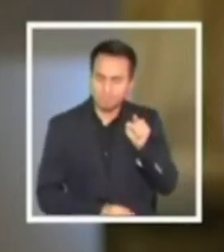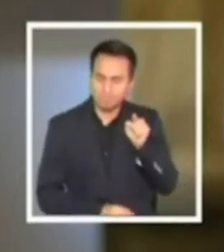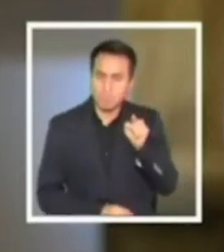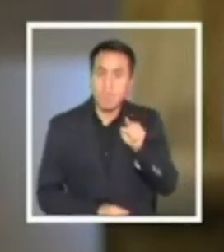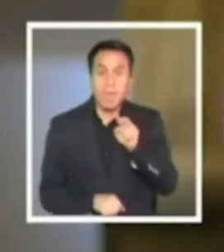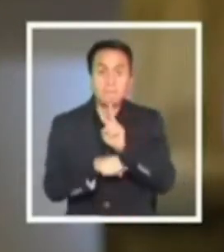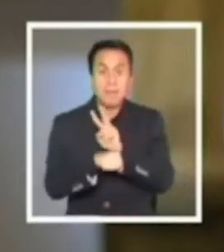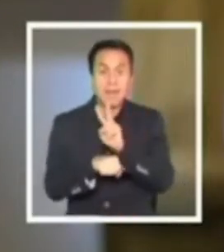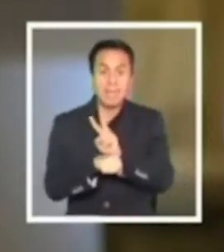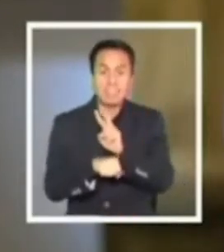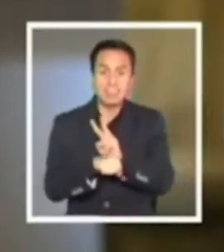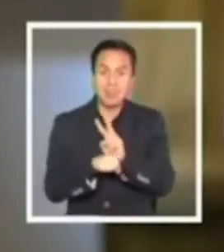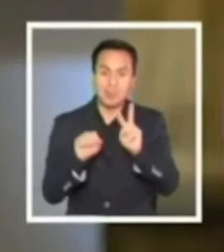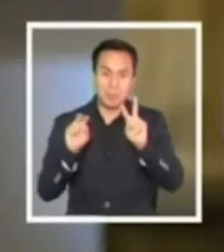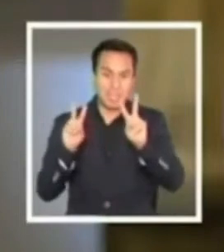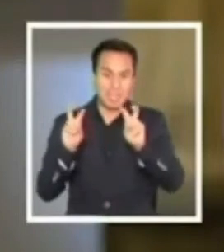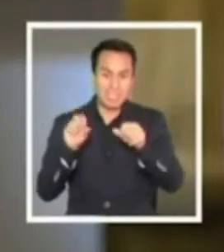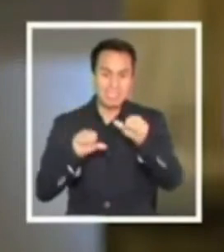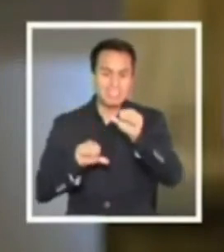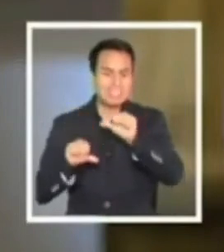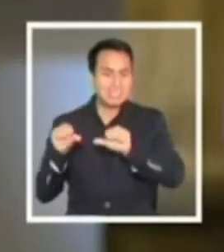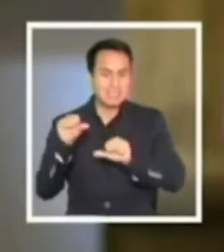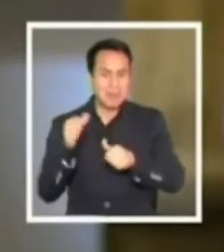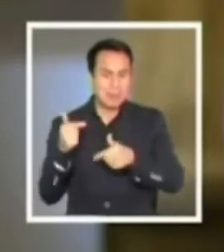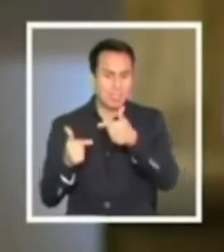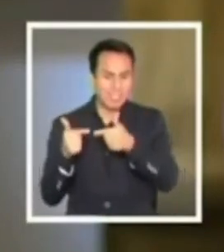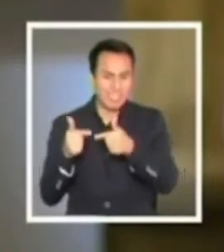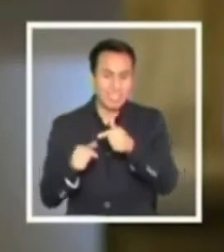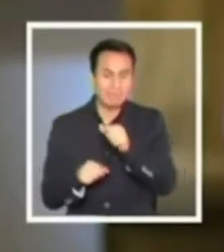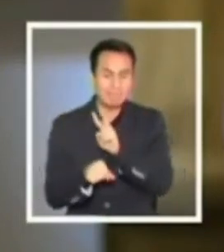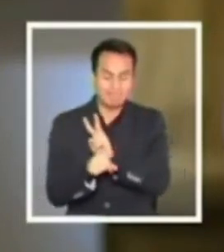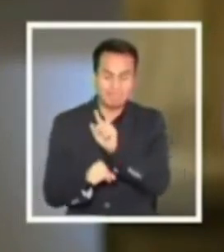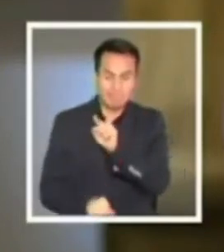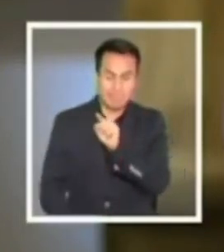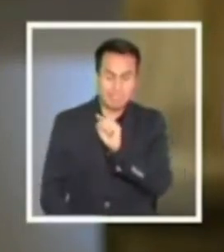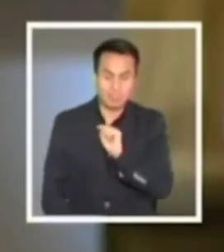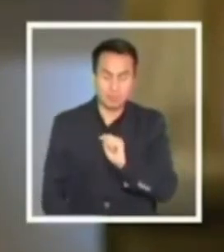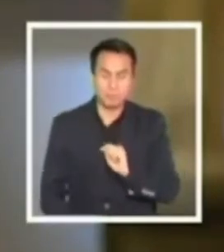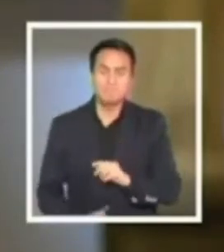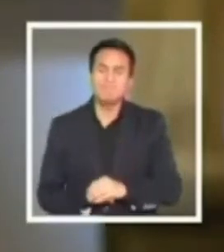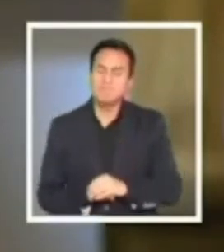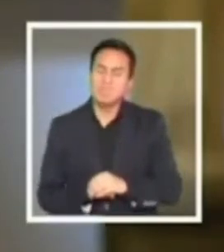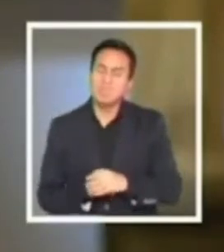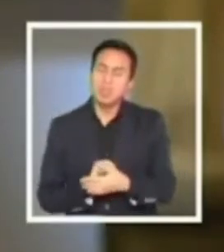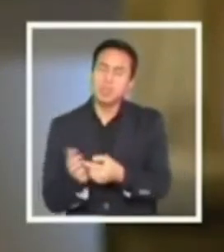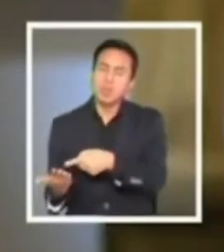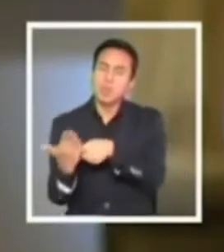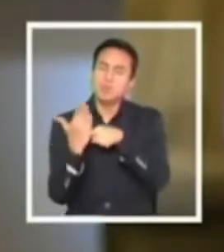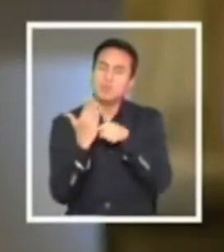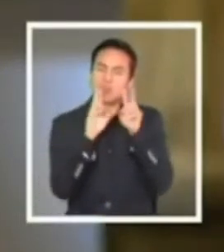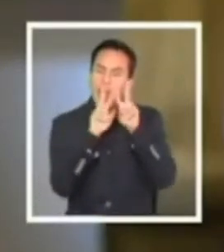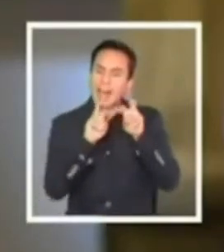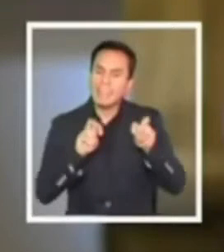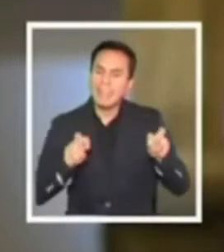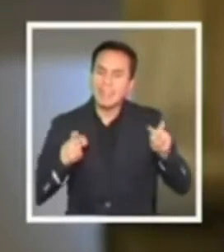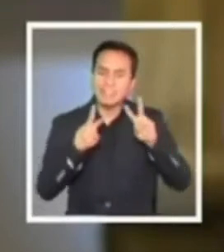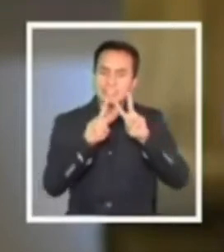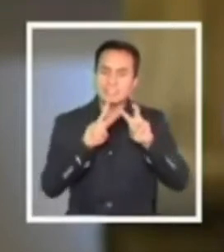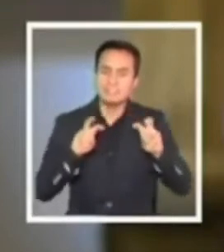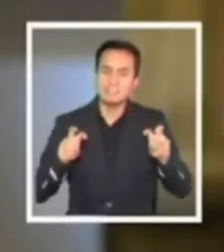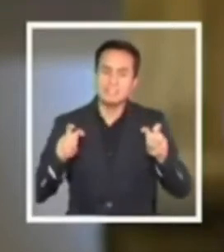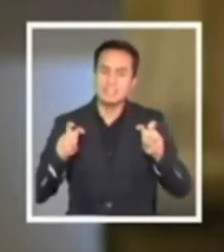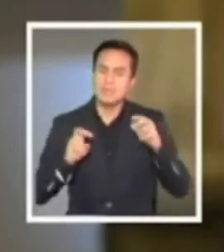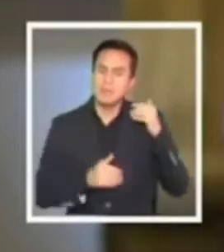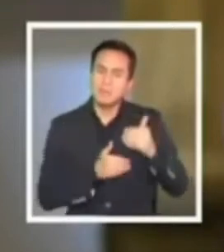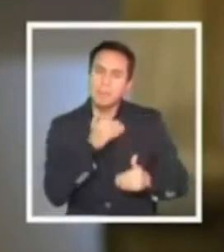El maestro de la materia Ciencia Política nos propuso un análisis